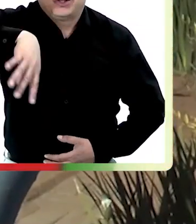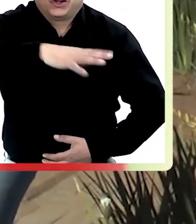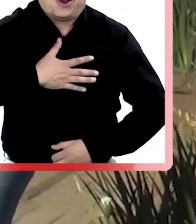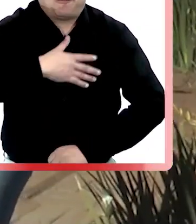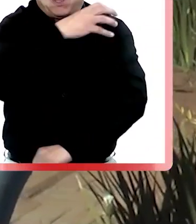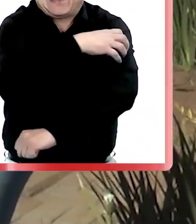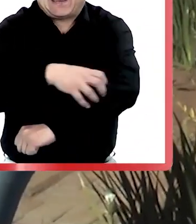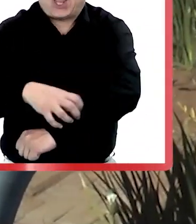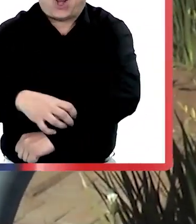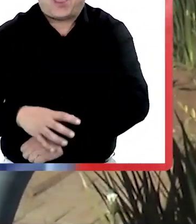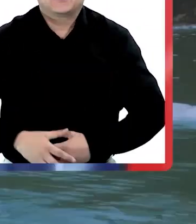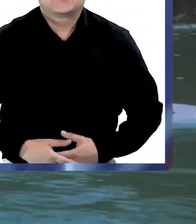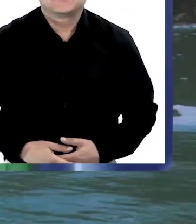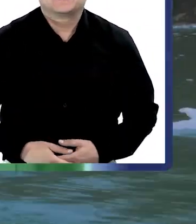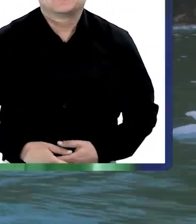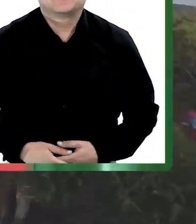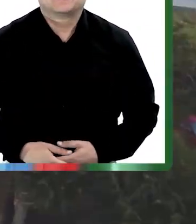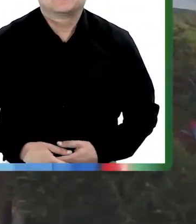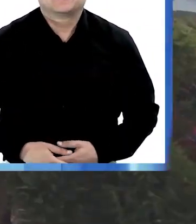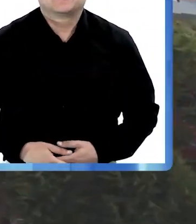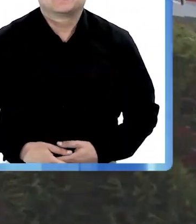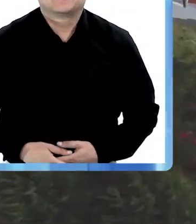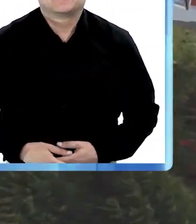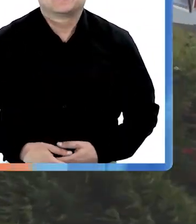Somos las regiones.